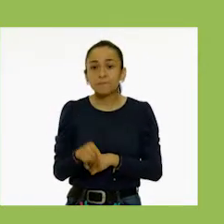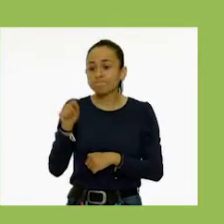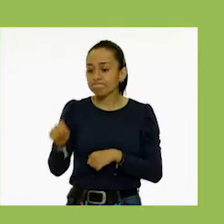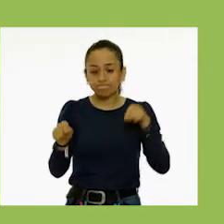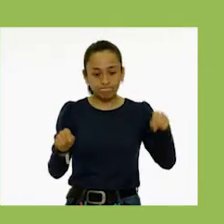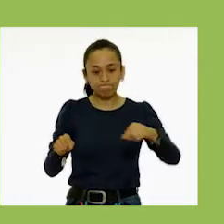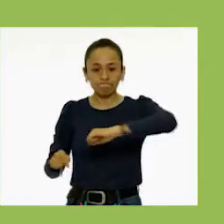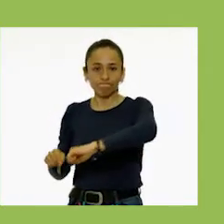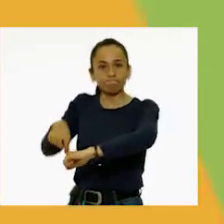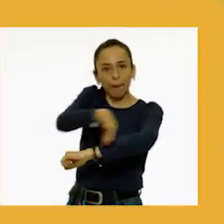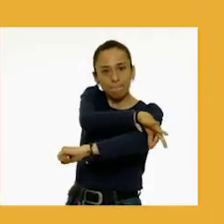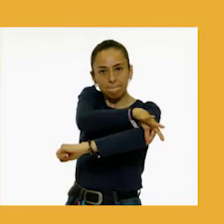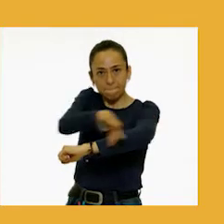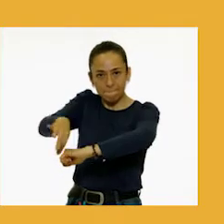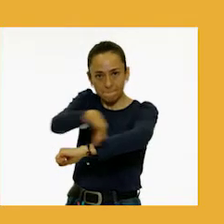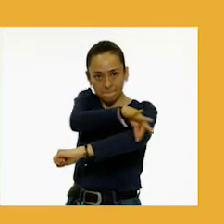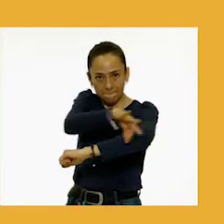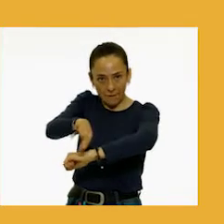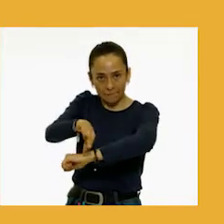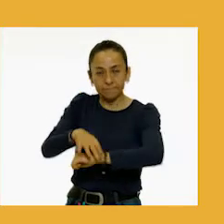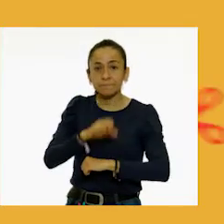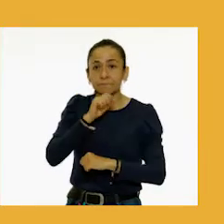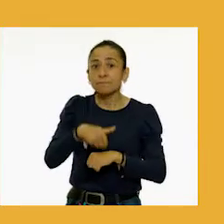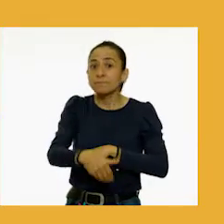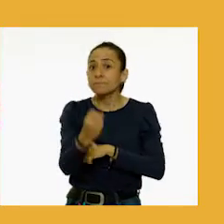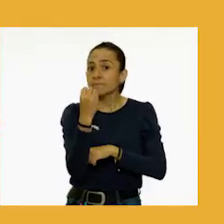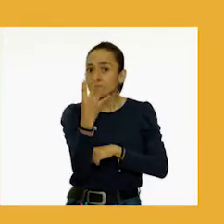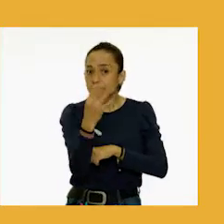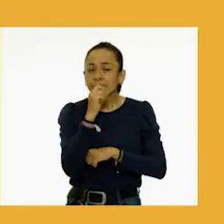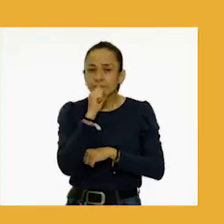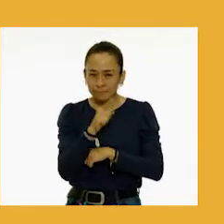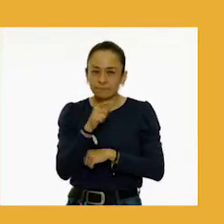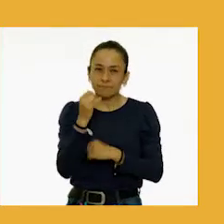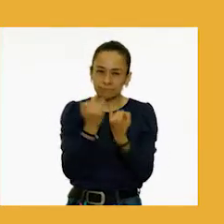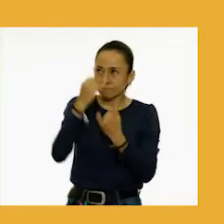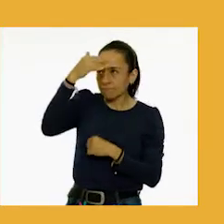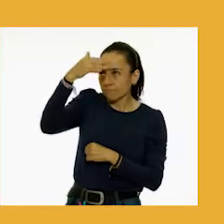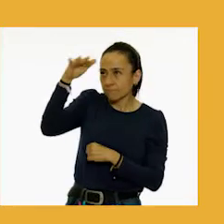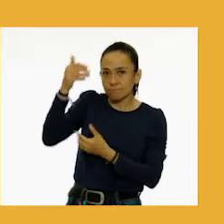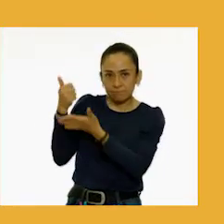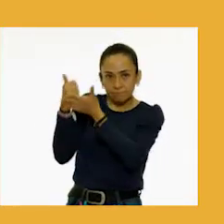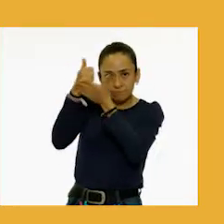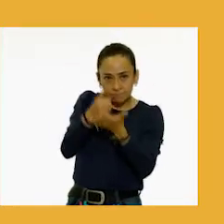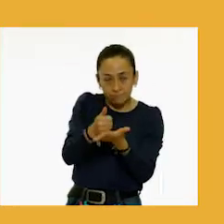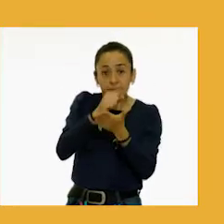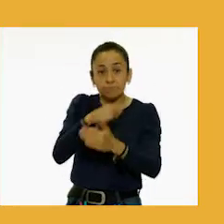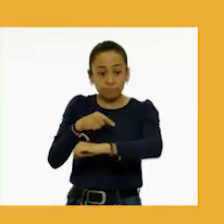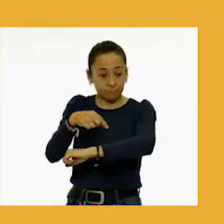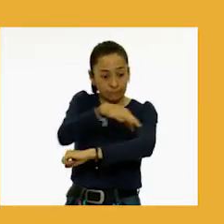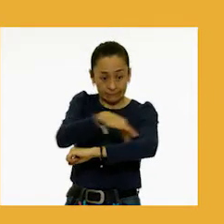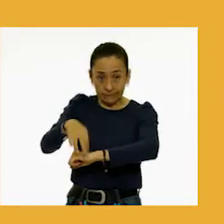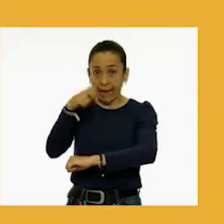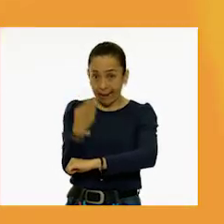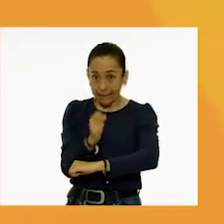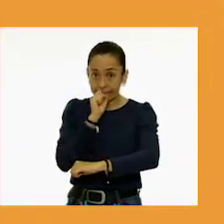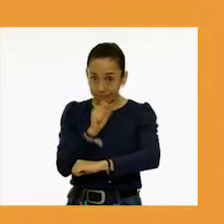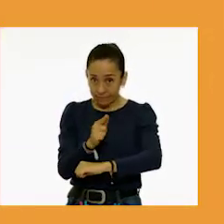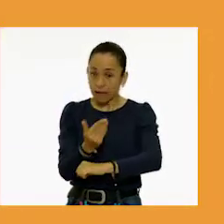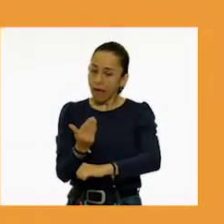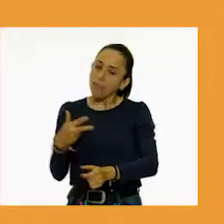horizontal entre los 2 puntos. 4. Con ayuda de un adulto, corta sobre la línea horizontal que